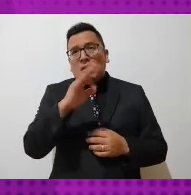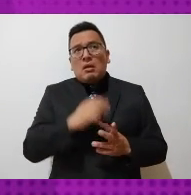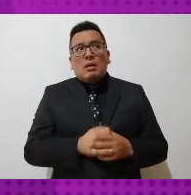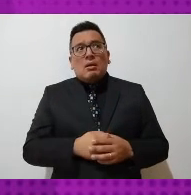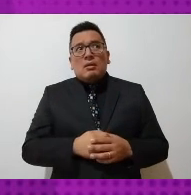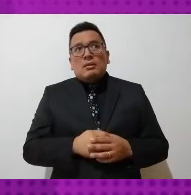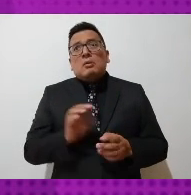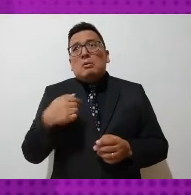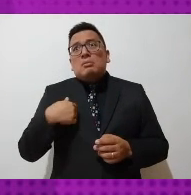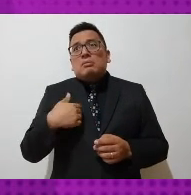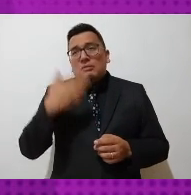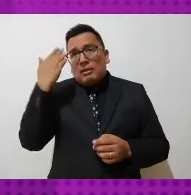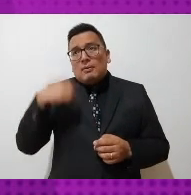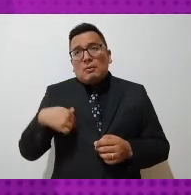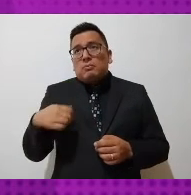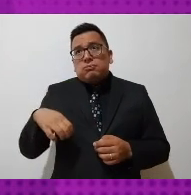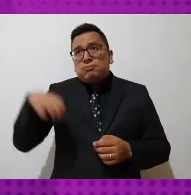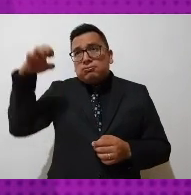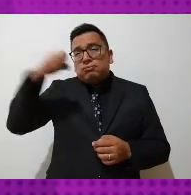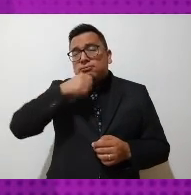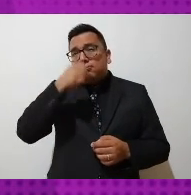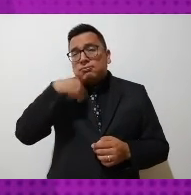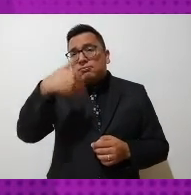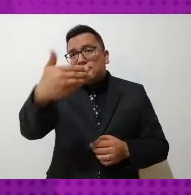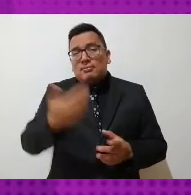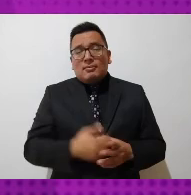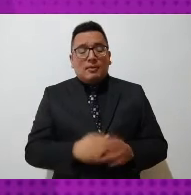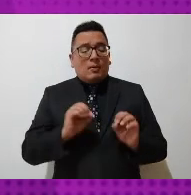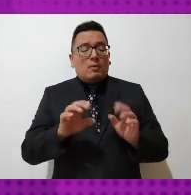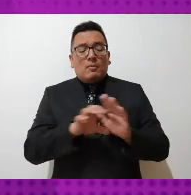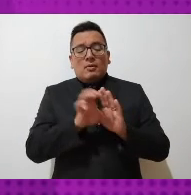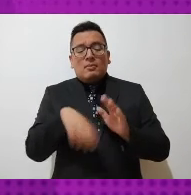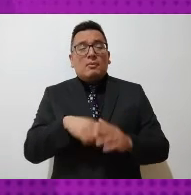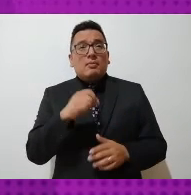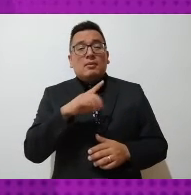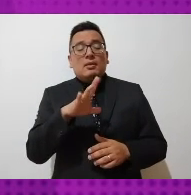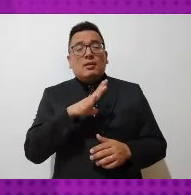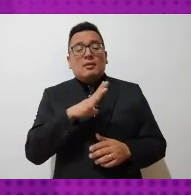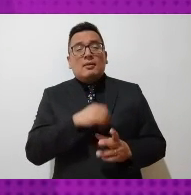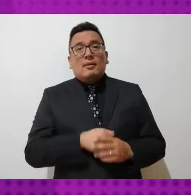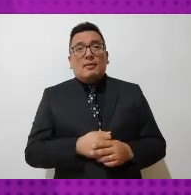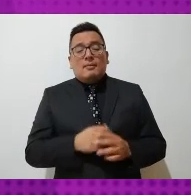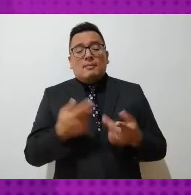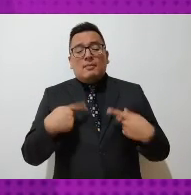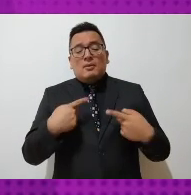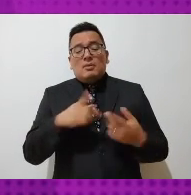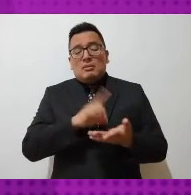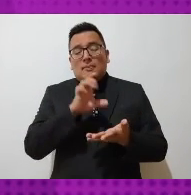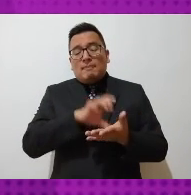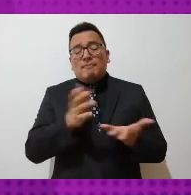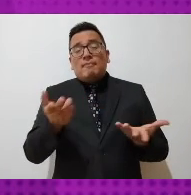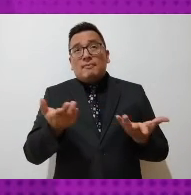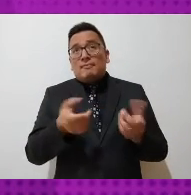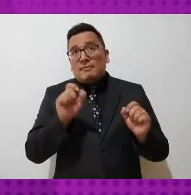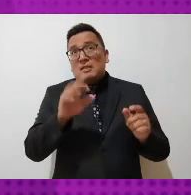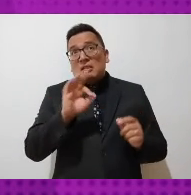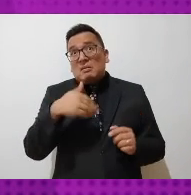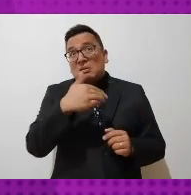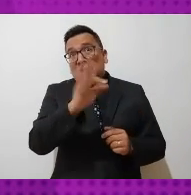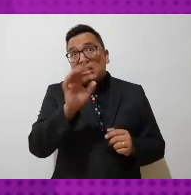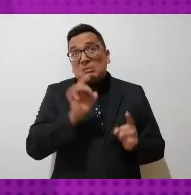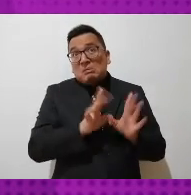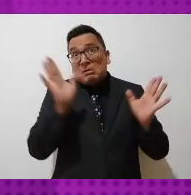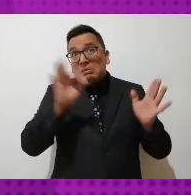podremos pertenecer a ese grupo vulnerado. Y el otro grupo vulnerado al cual podemos pertenecer a las personas con discapacidad.